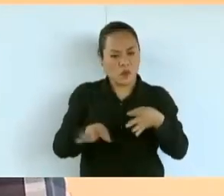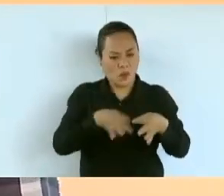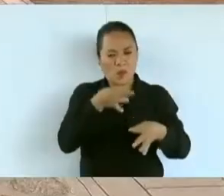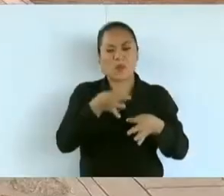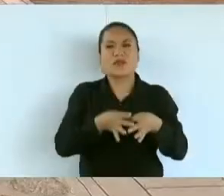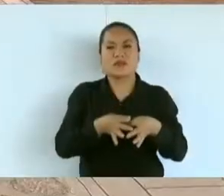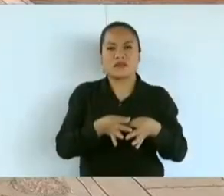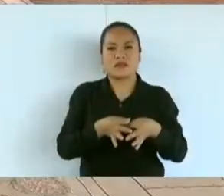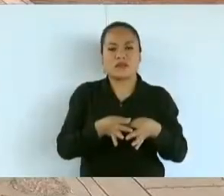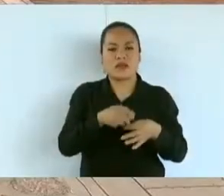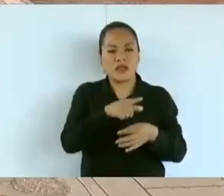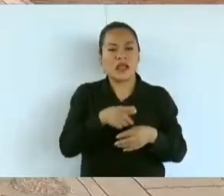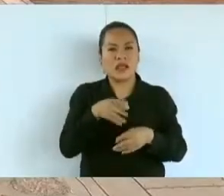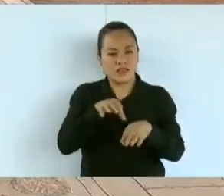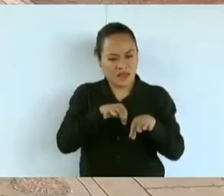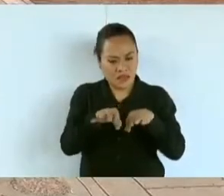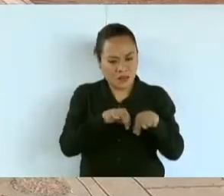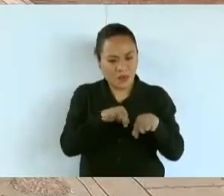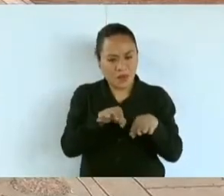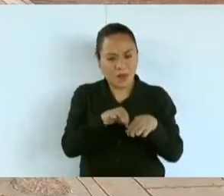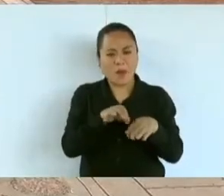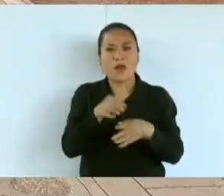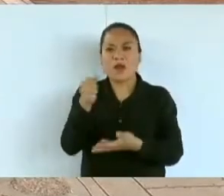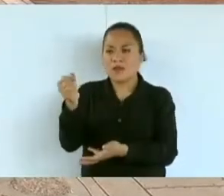buena administración del recurso.